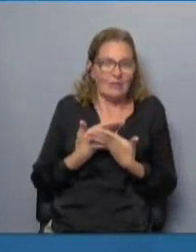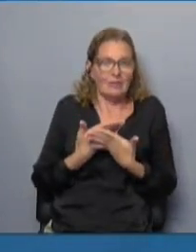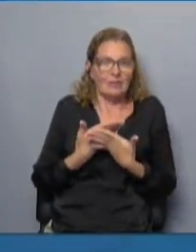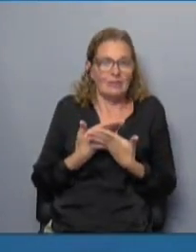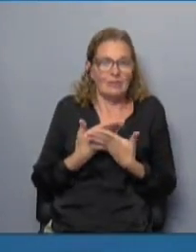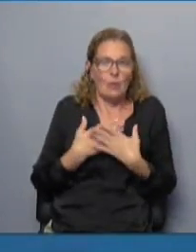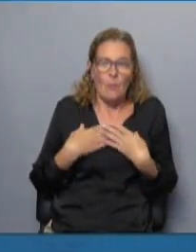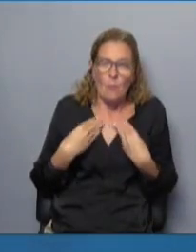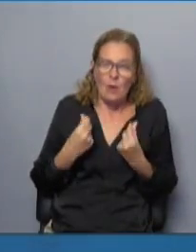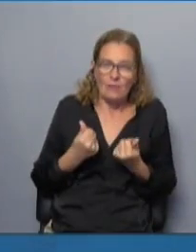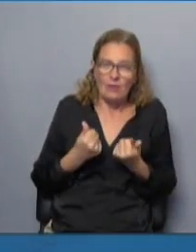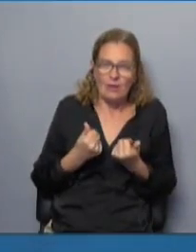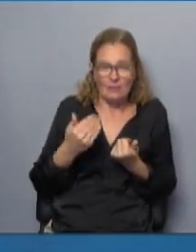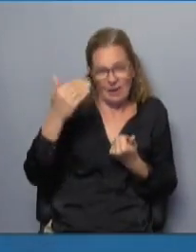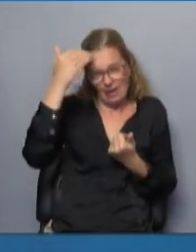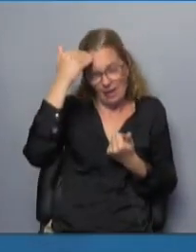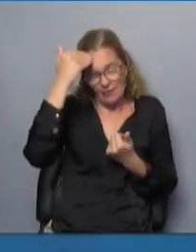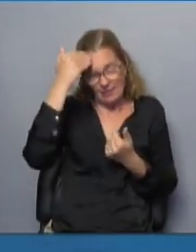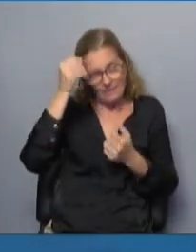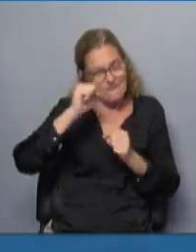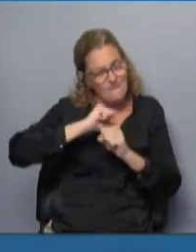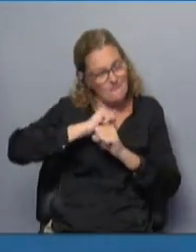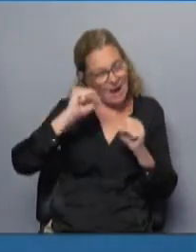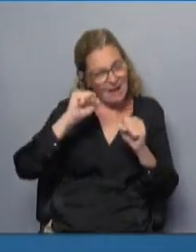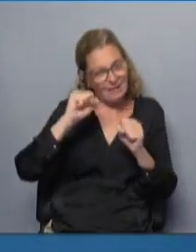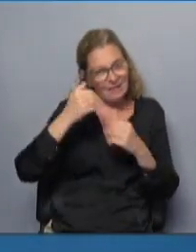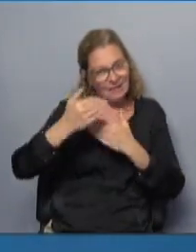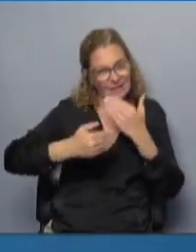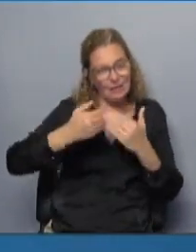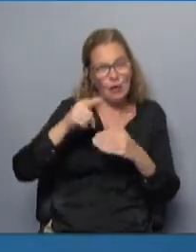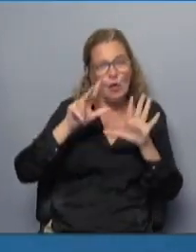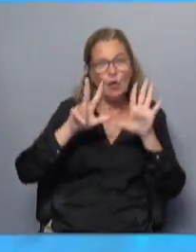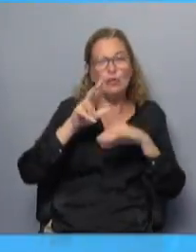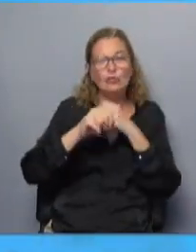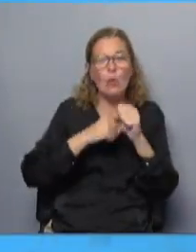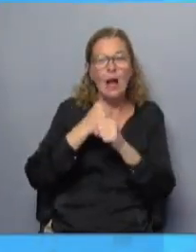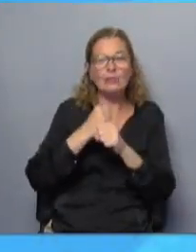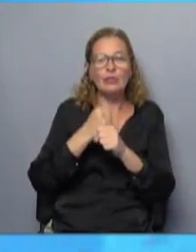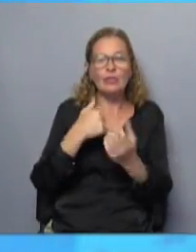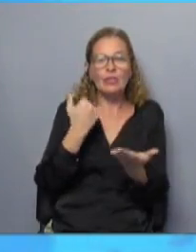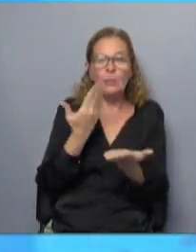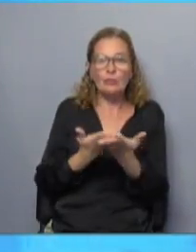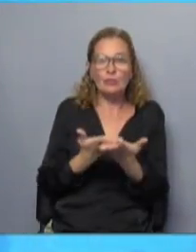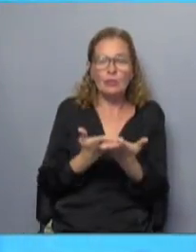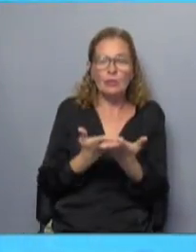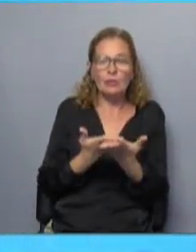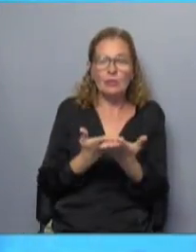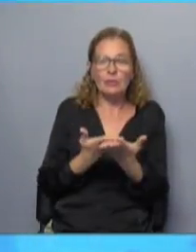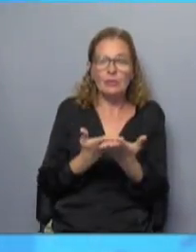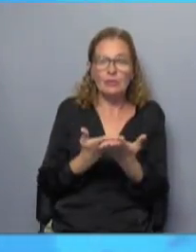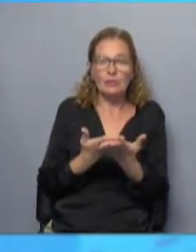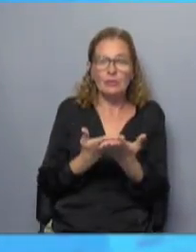cual mueve y nos parte en la cabeza hecho que esto esas cosas que siguen pasando bueno usted durante ocho años demostró yo sé que la palabra